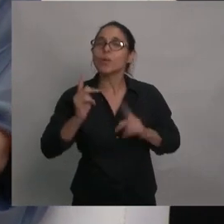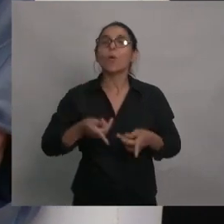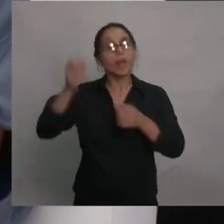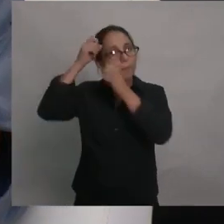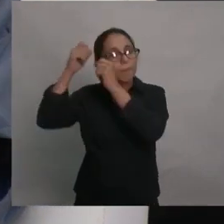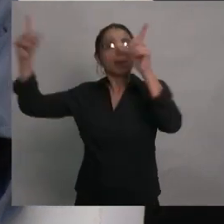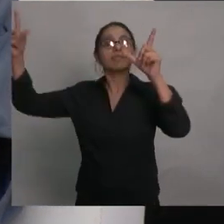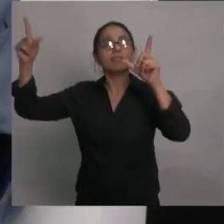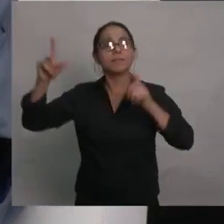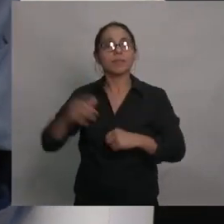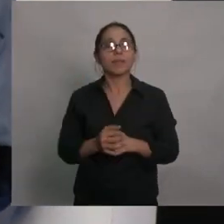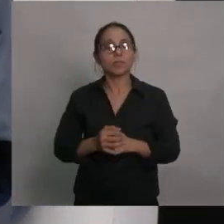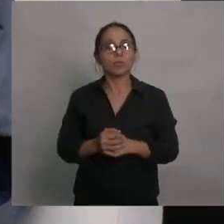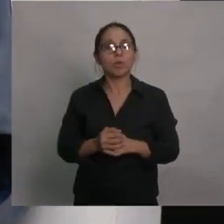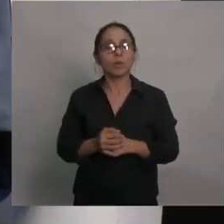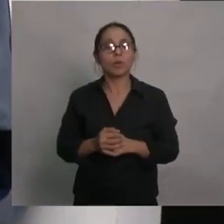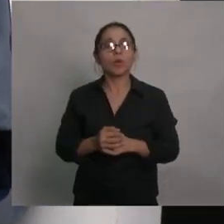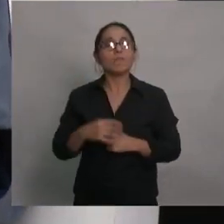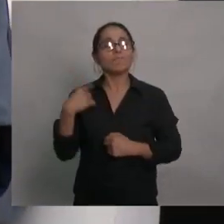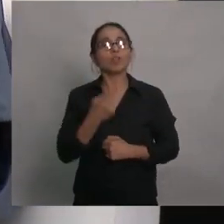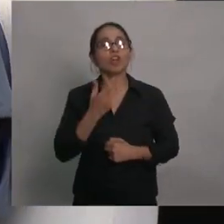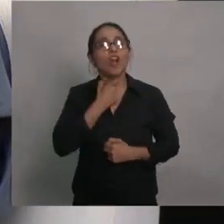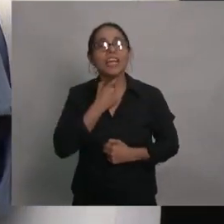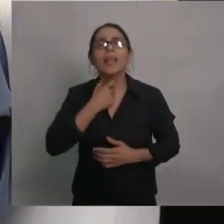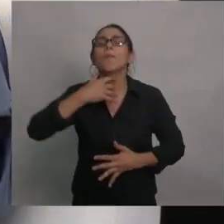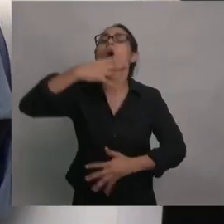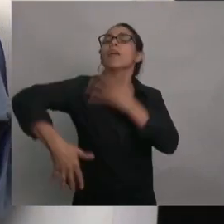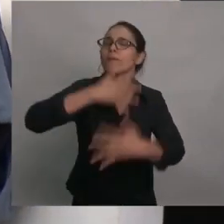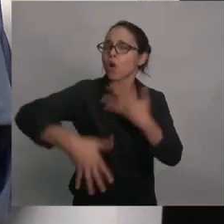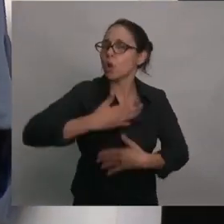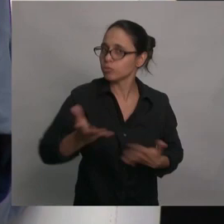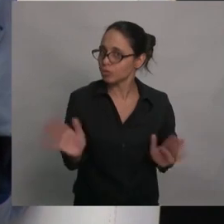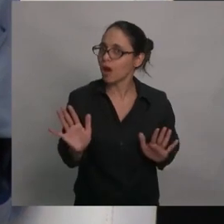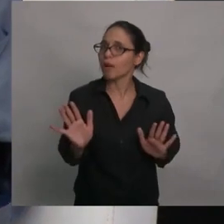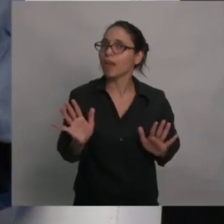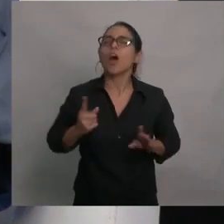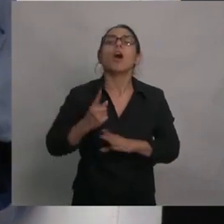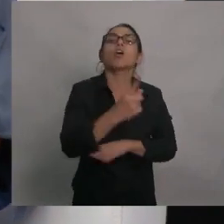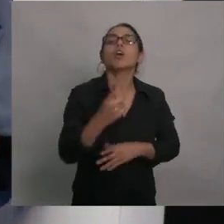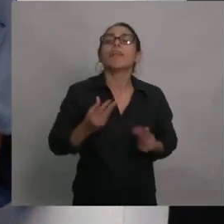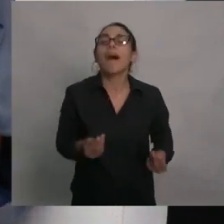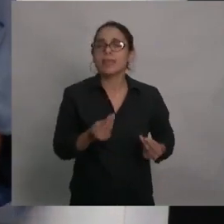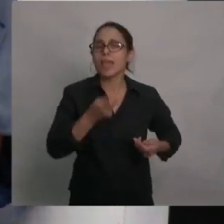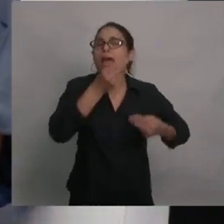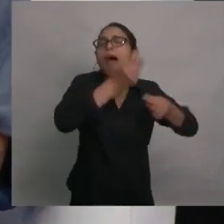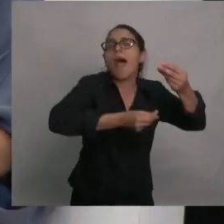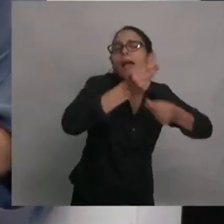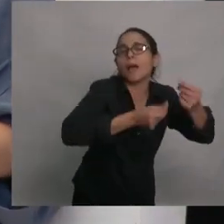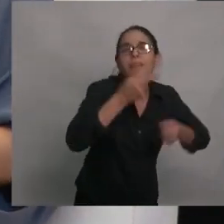pensamiento contextual y enraizado, pero queremos hacer una revolución también anticapitalista e